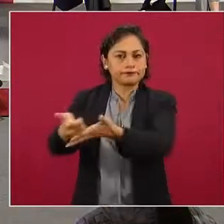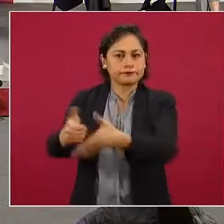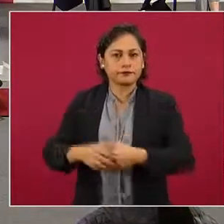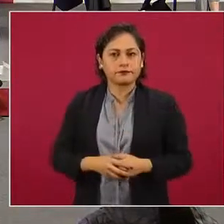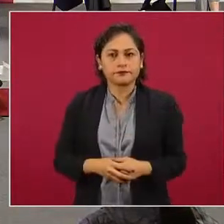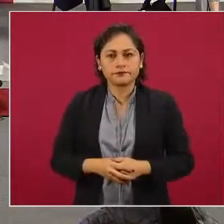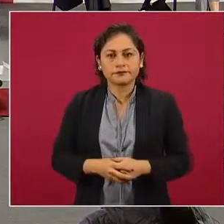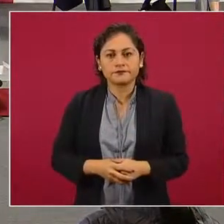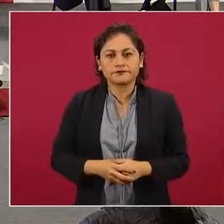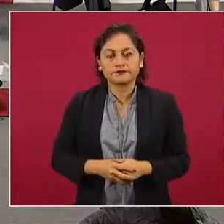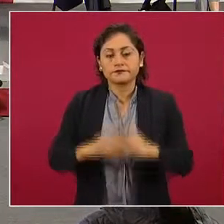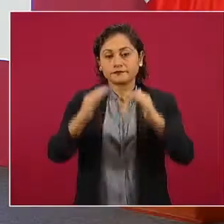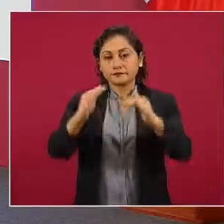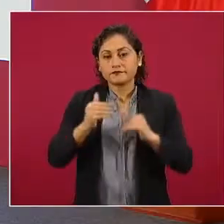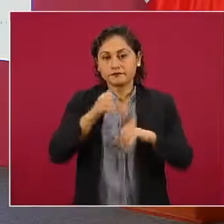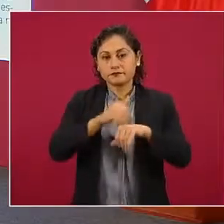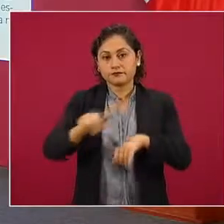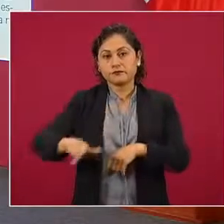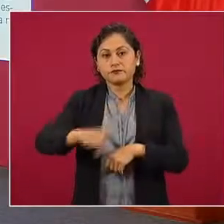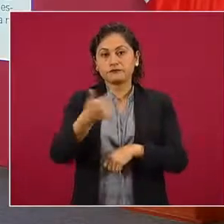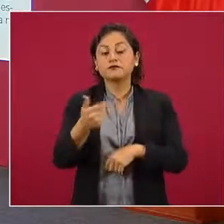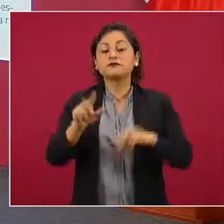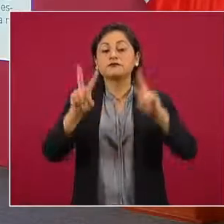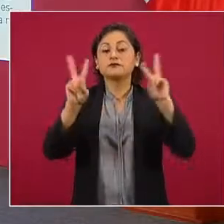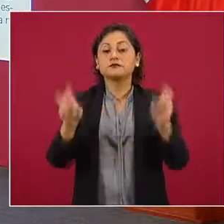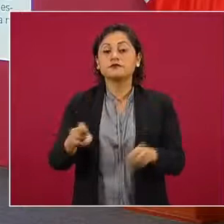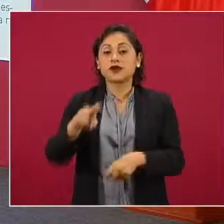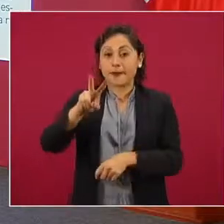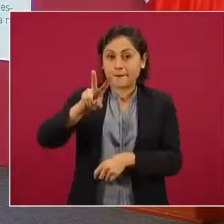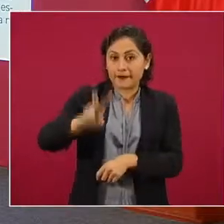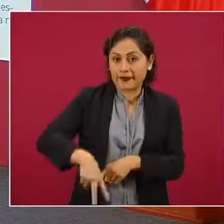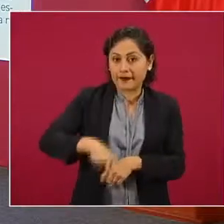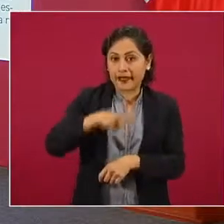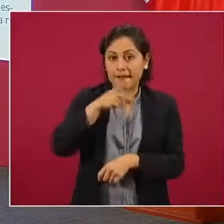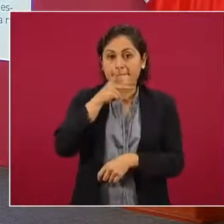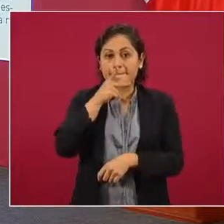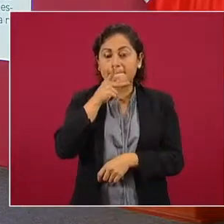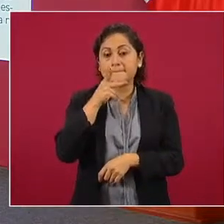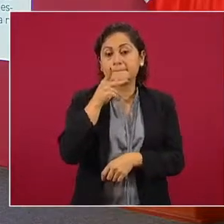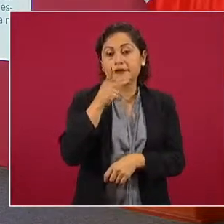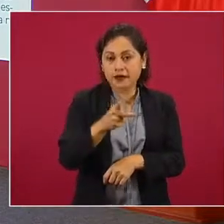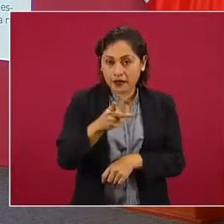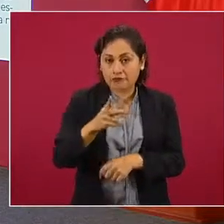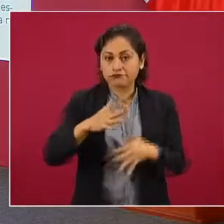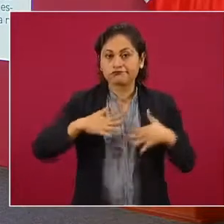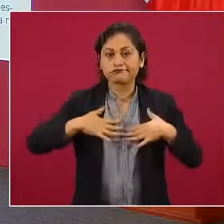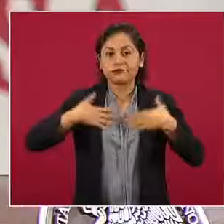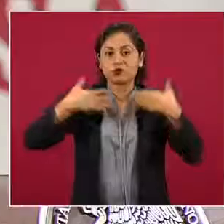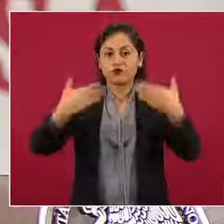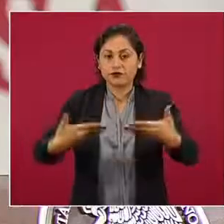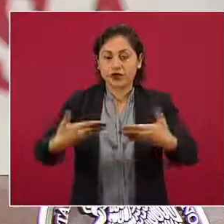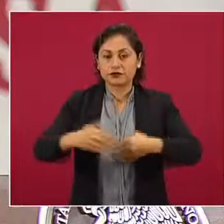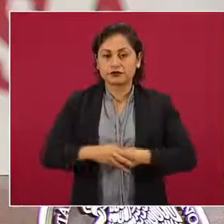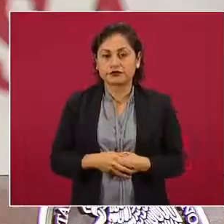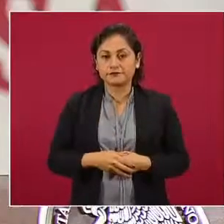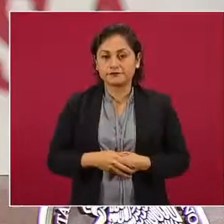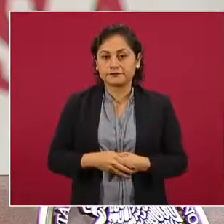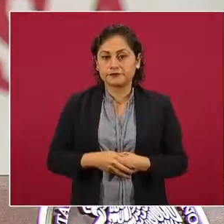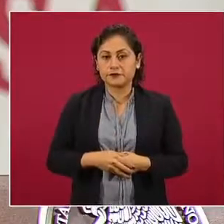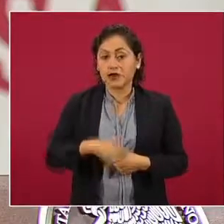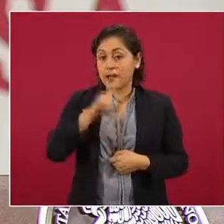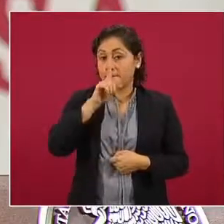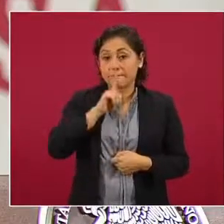La 12, de la verdad, la palabra y la confianza. No mentir, no